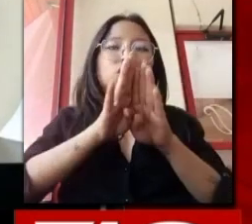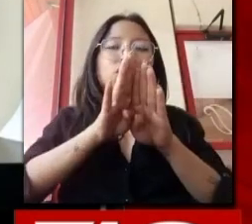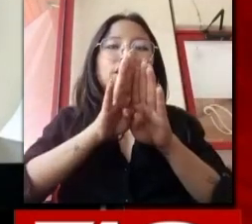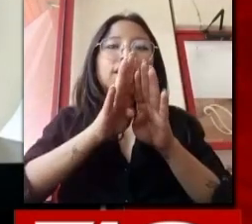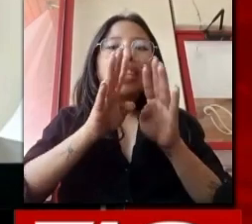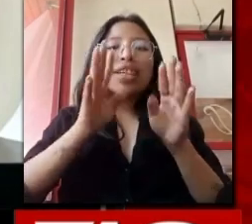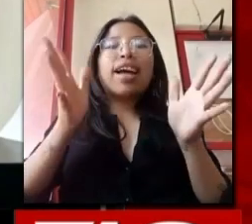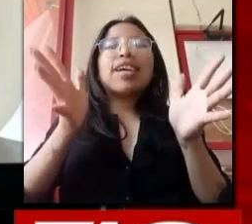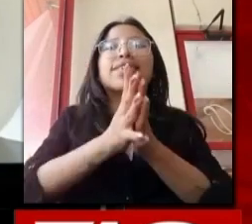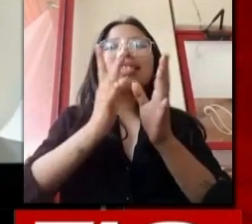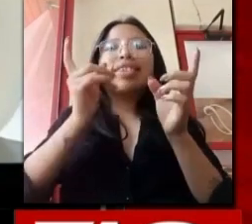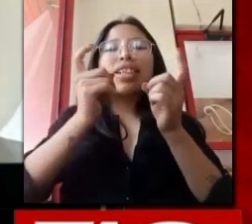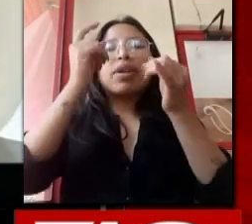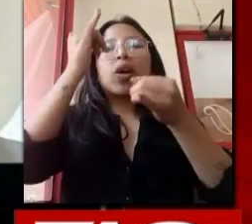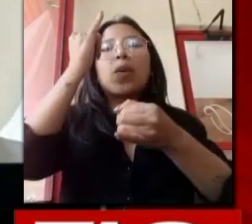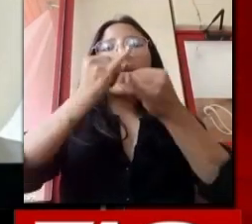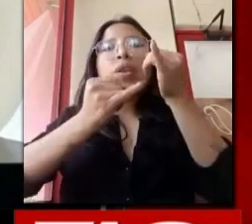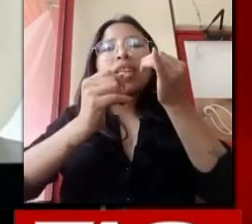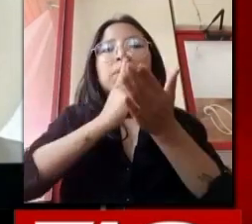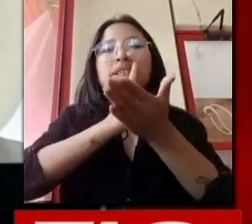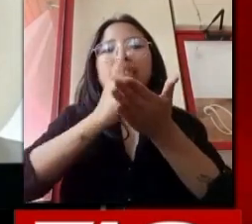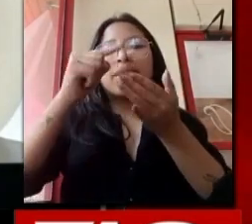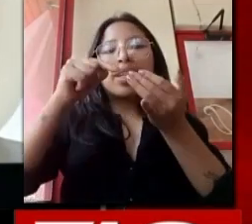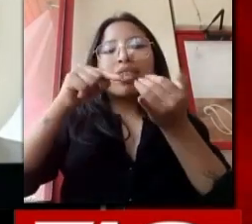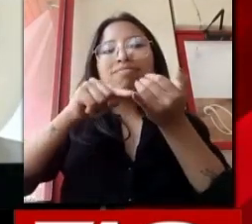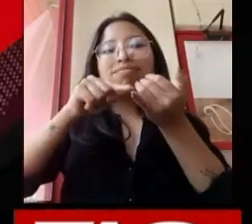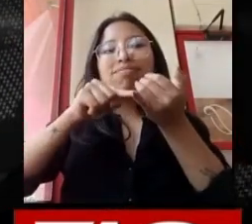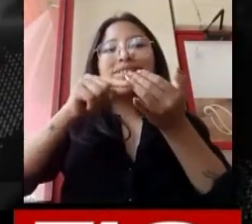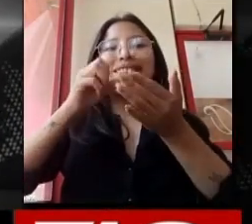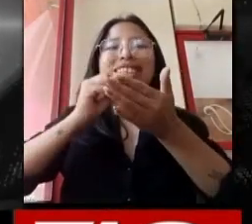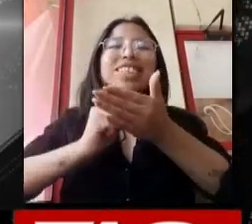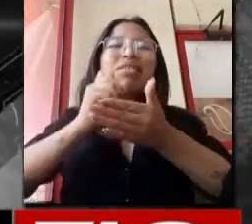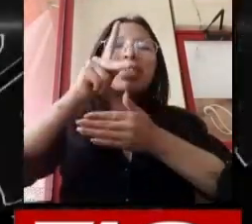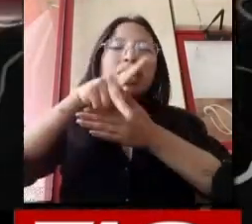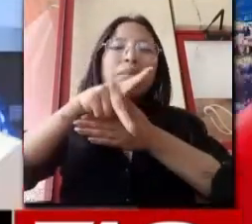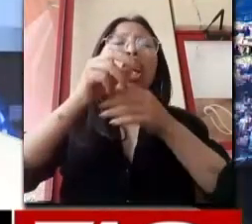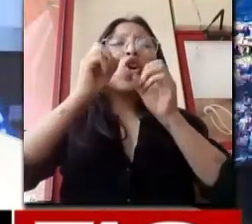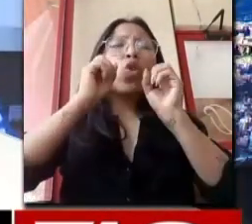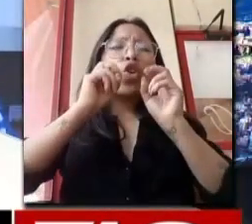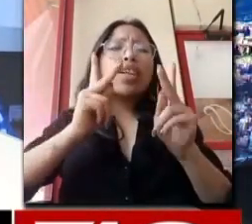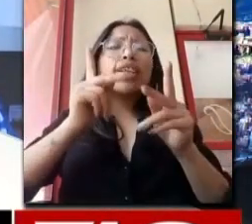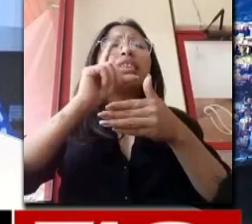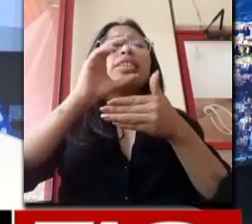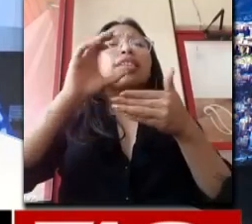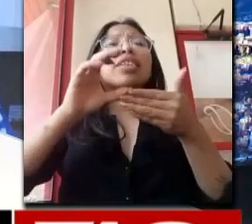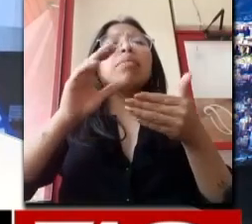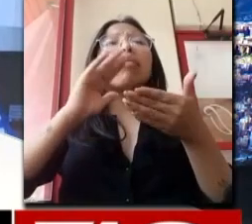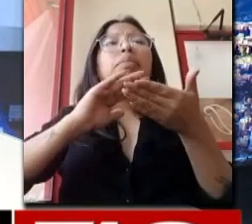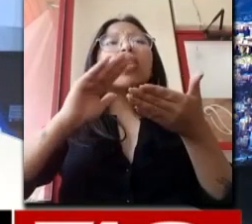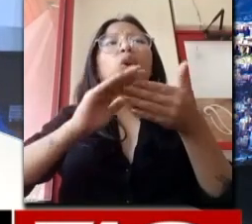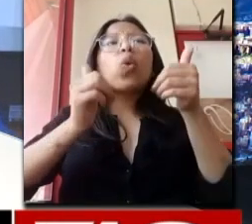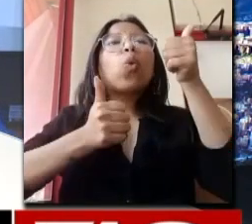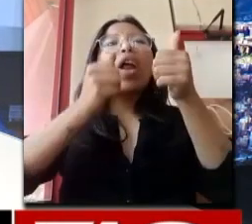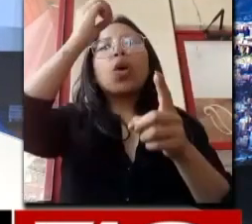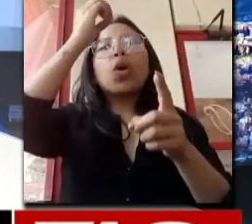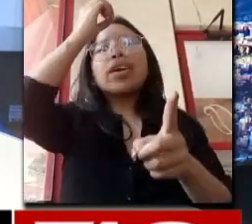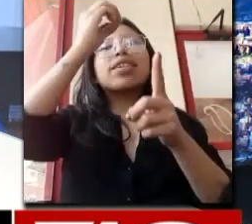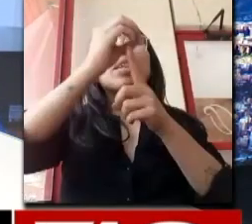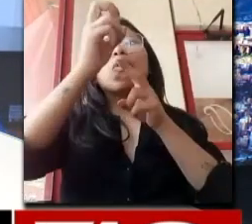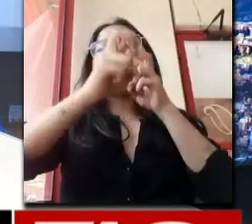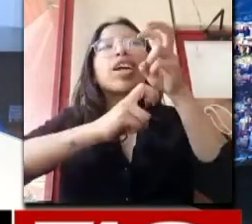última semana de septiembre. Ok, licenciada, ¿cuáles son los objetivos de esta feria? ¿Quiénes pueden